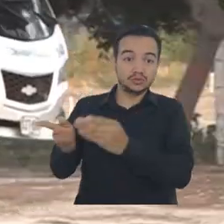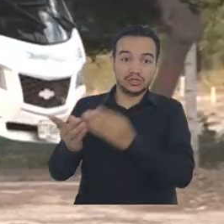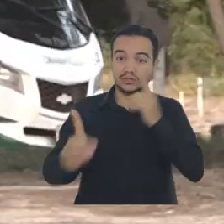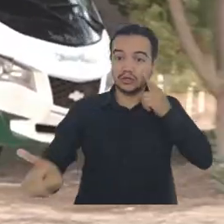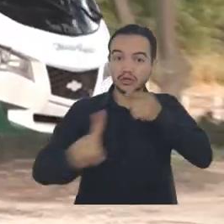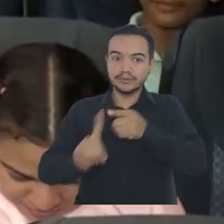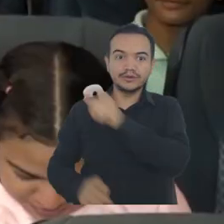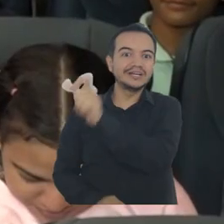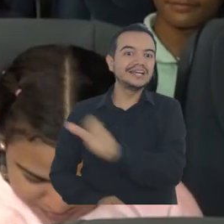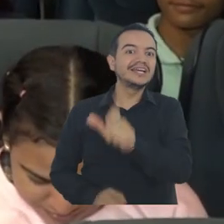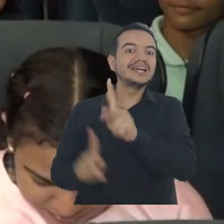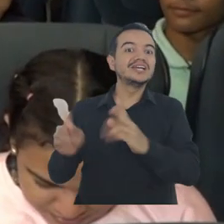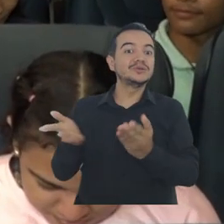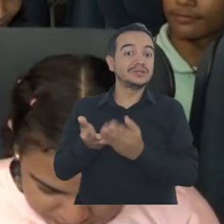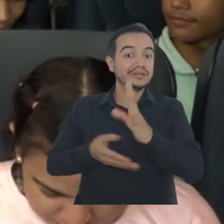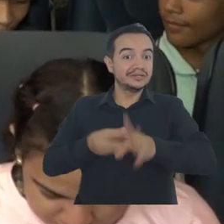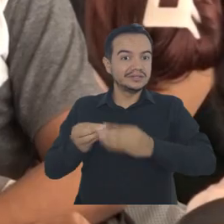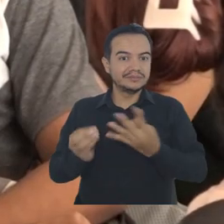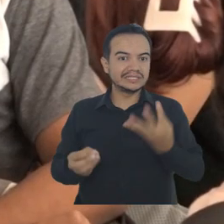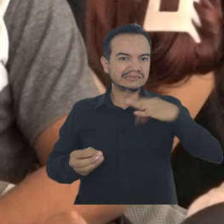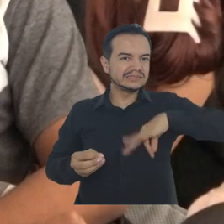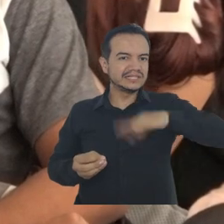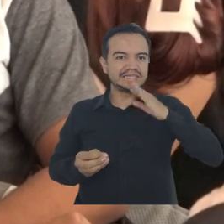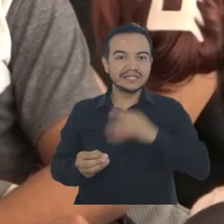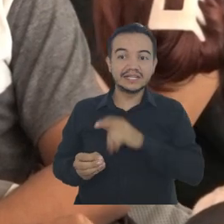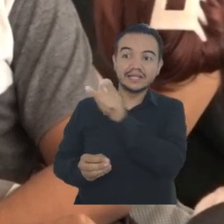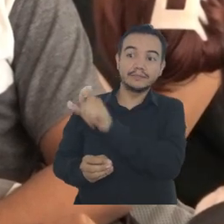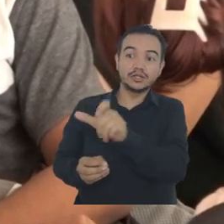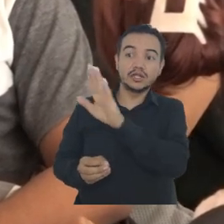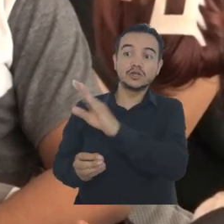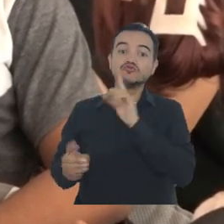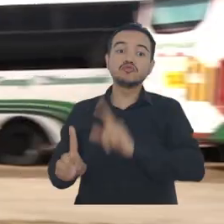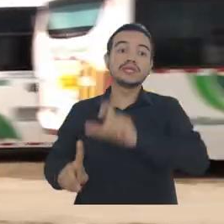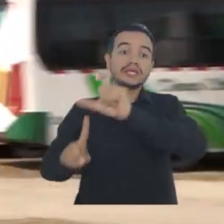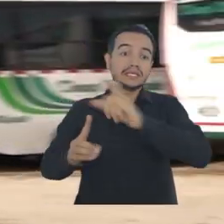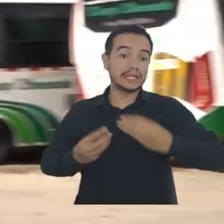este convenio, gestionado y liderado por un estudiante para los